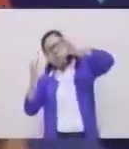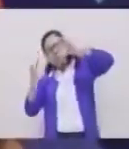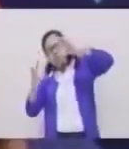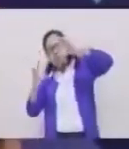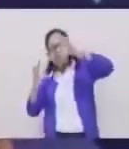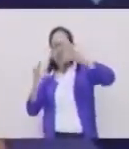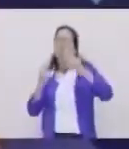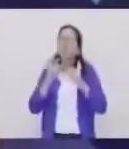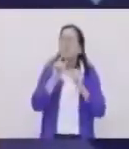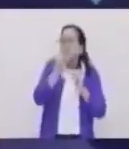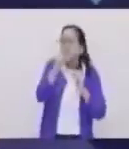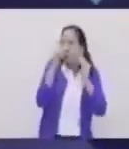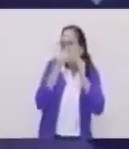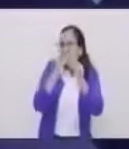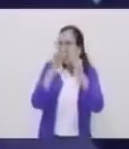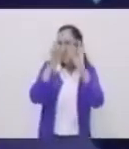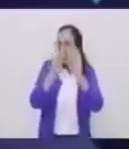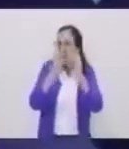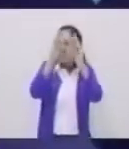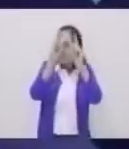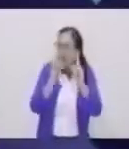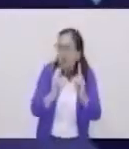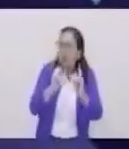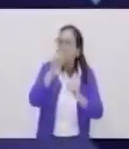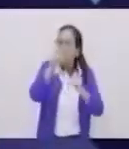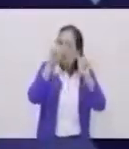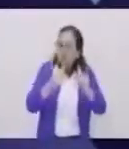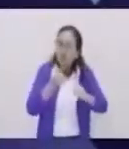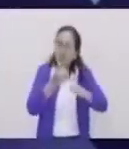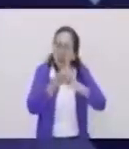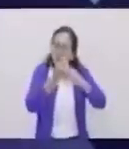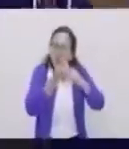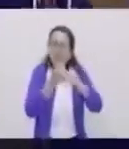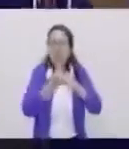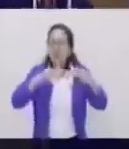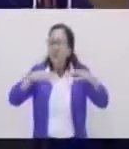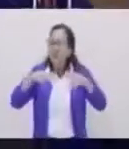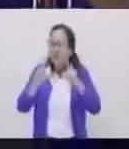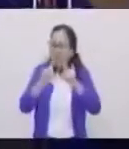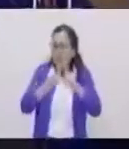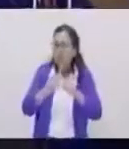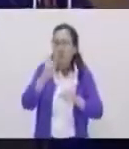alguna persona con discapacidad, apoyémonos para las diferentes actividades.